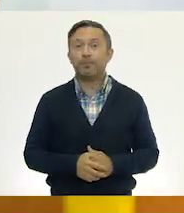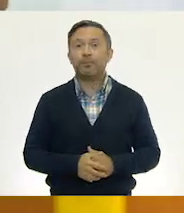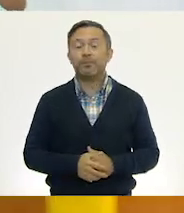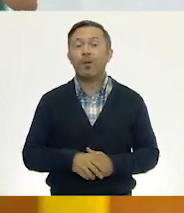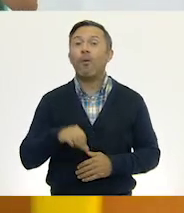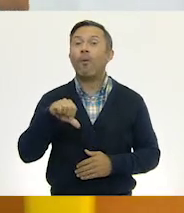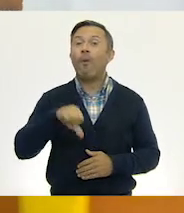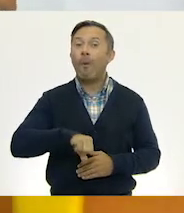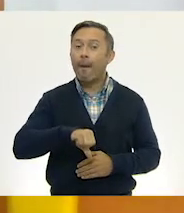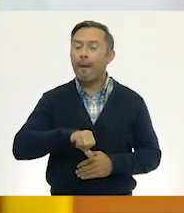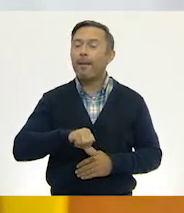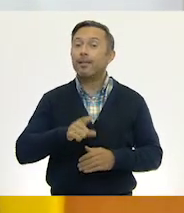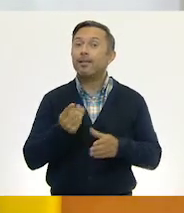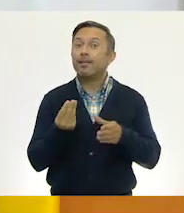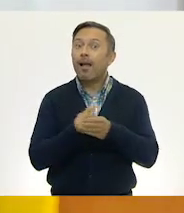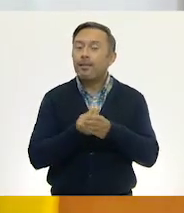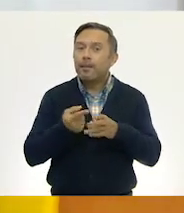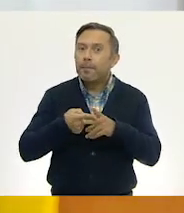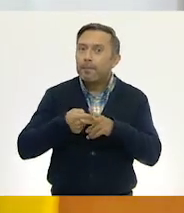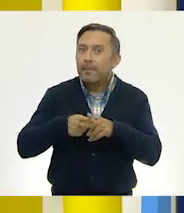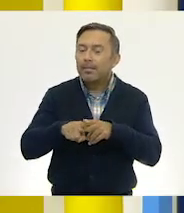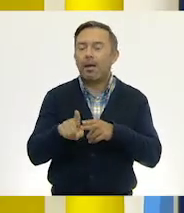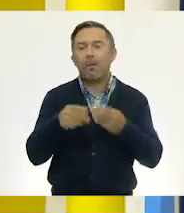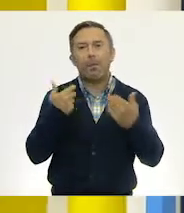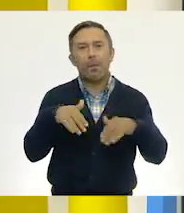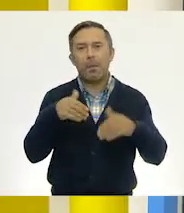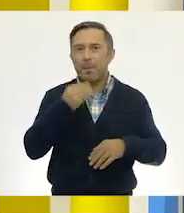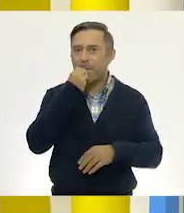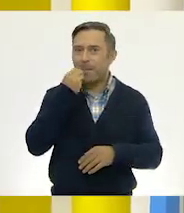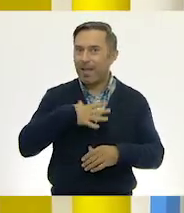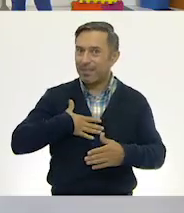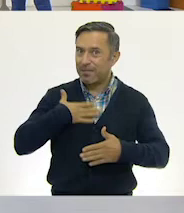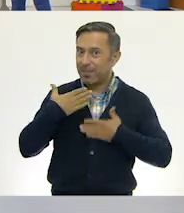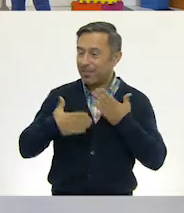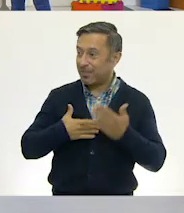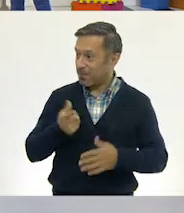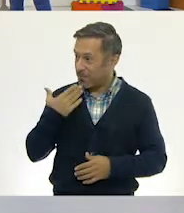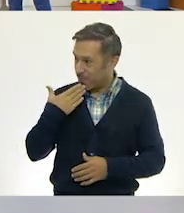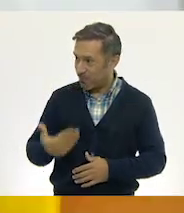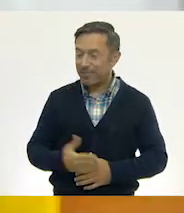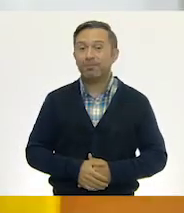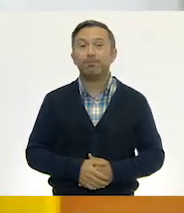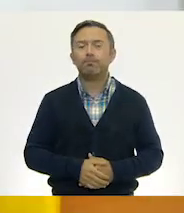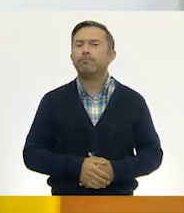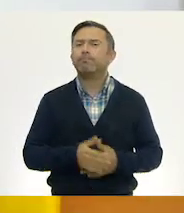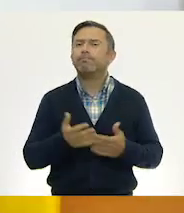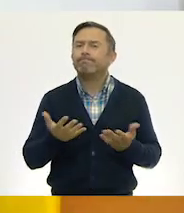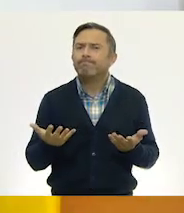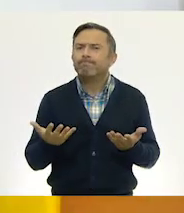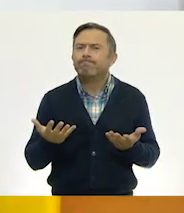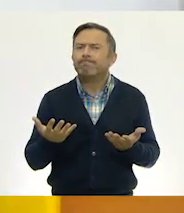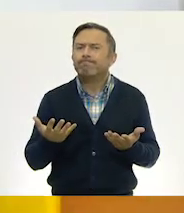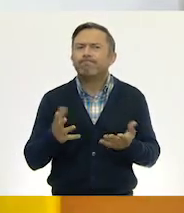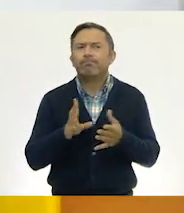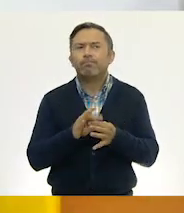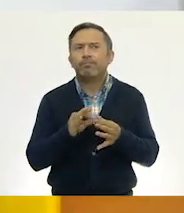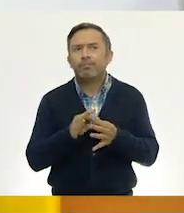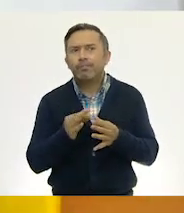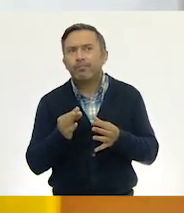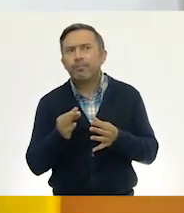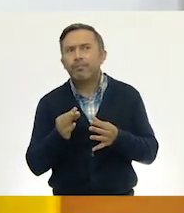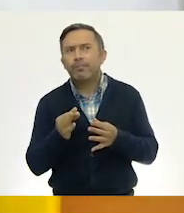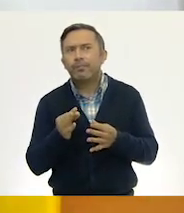de una manera divertida, ¿te parece? Me encanta la idea. ¿Vamos? Y vamos a seguir precisamente con esto de fichas,